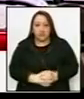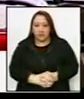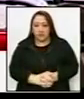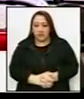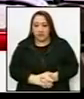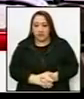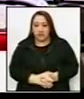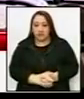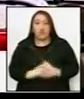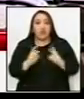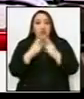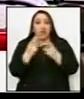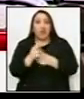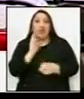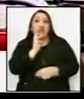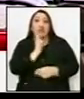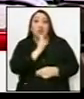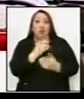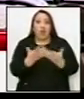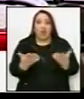se reunían en restaurantes,